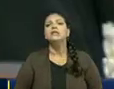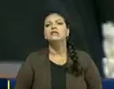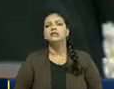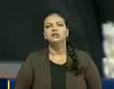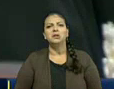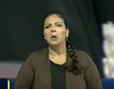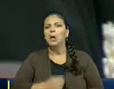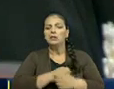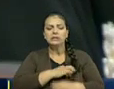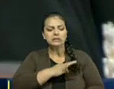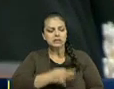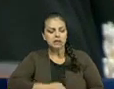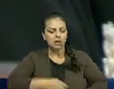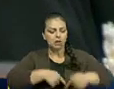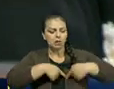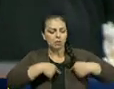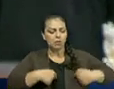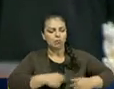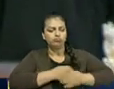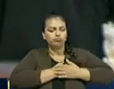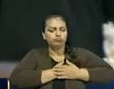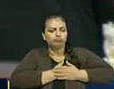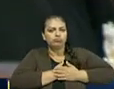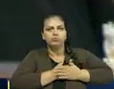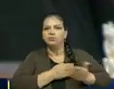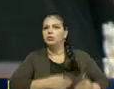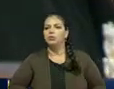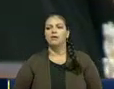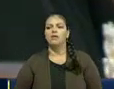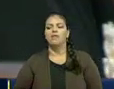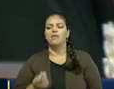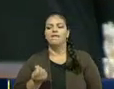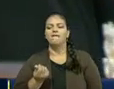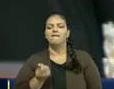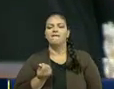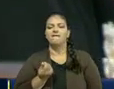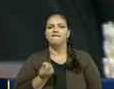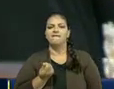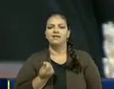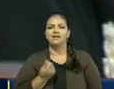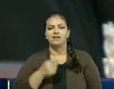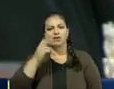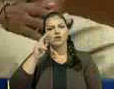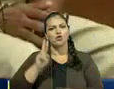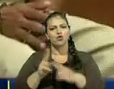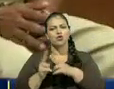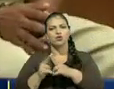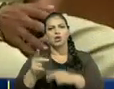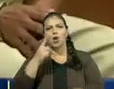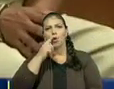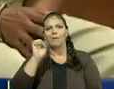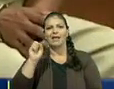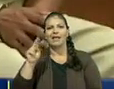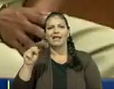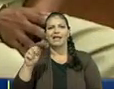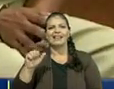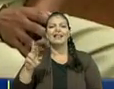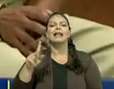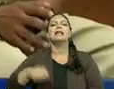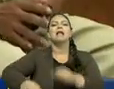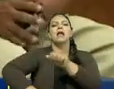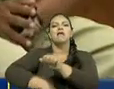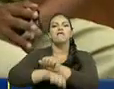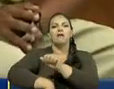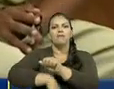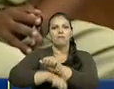amó, no tenían amor al chancho, sino amor a los chicharrones. Sí, a eso. No al chancho, sino a los chicharrones. A los chicharrones, y